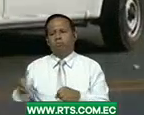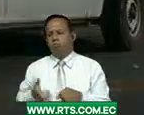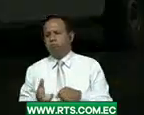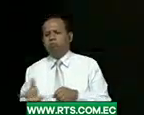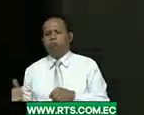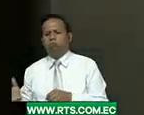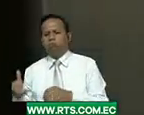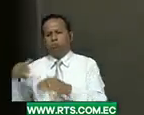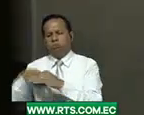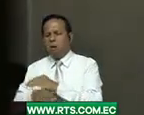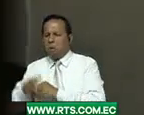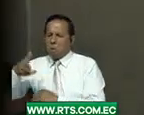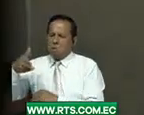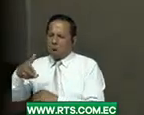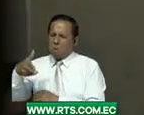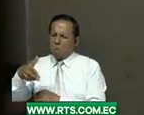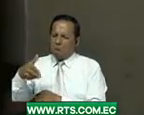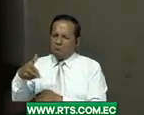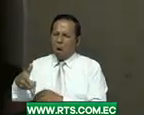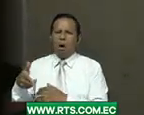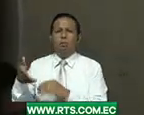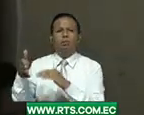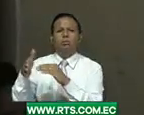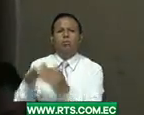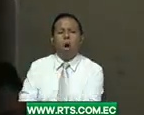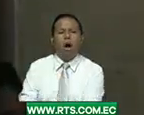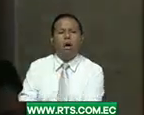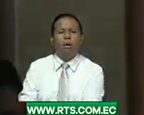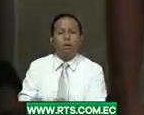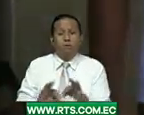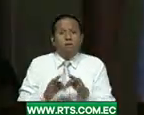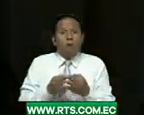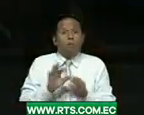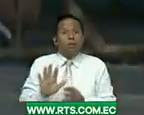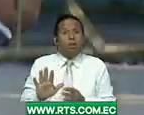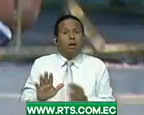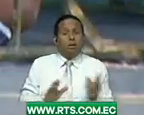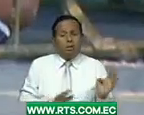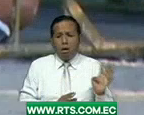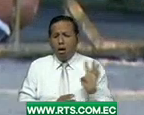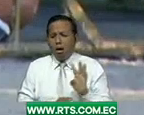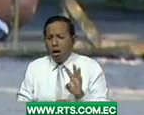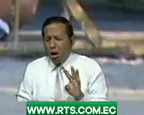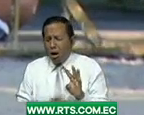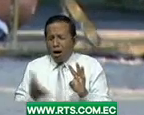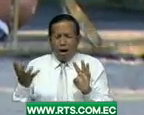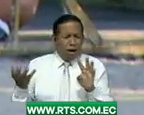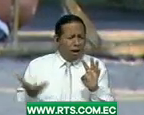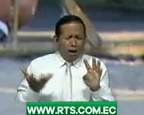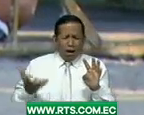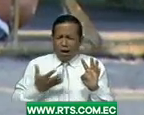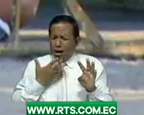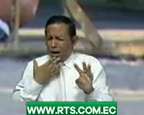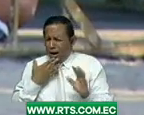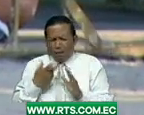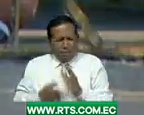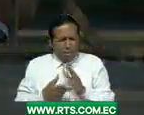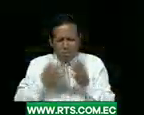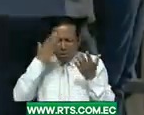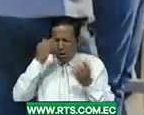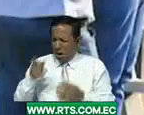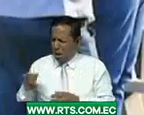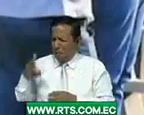casi de inmediato con su vida. Aquí se concentró la familia del occiso, tratando de encontrar una explicación a lo que